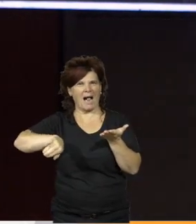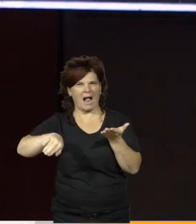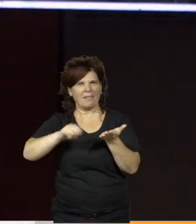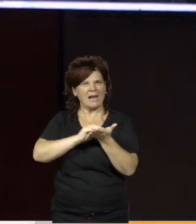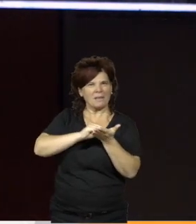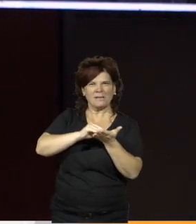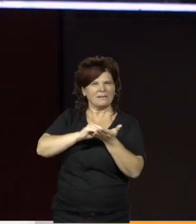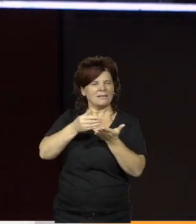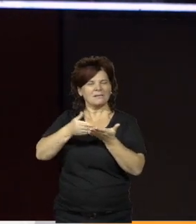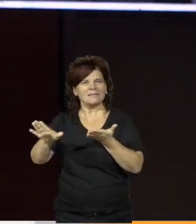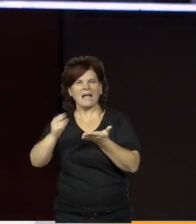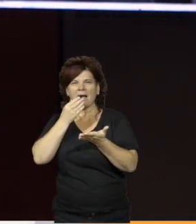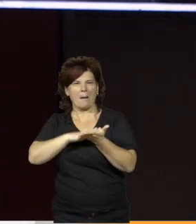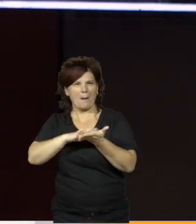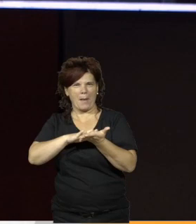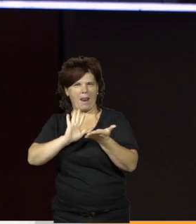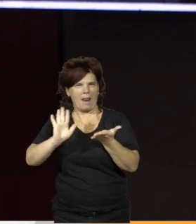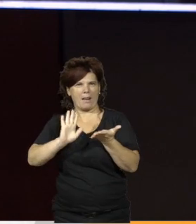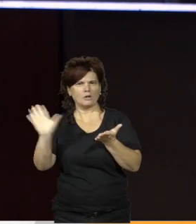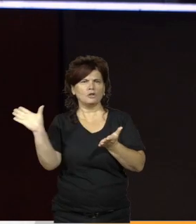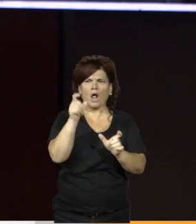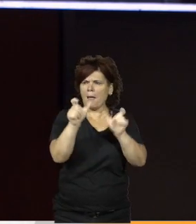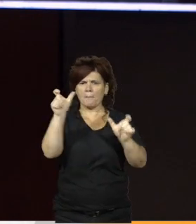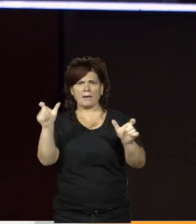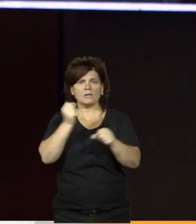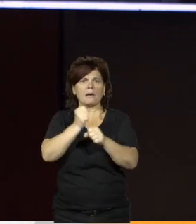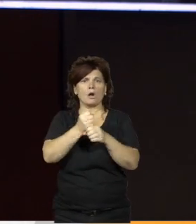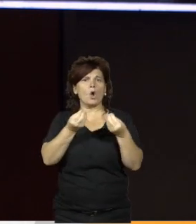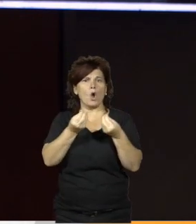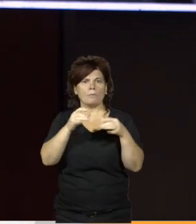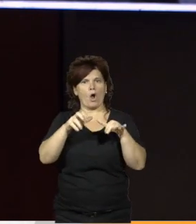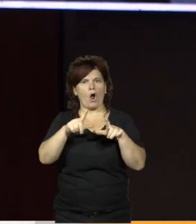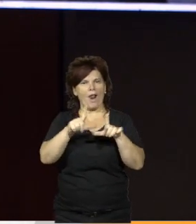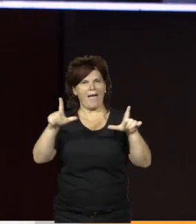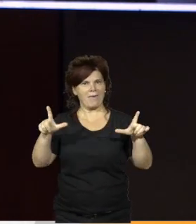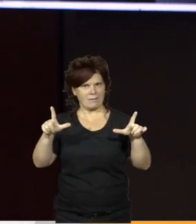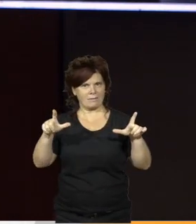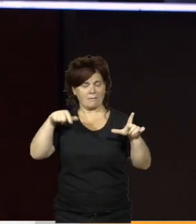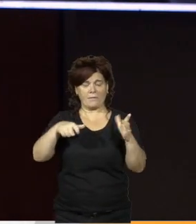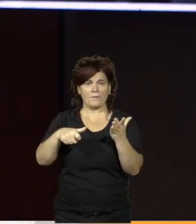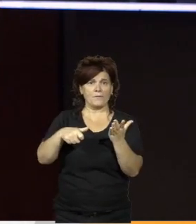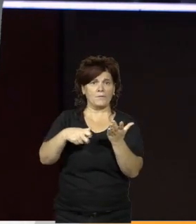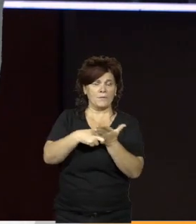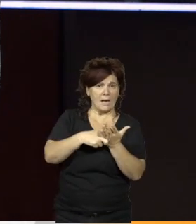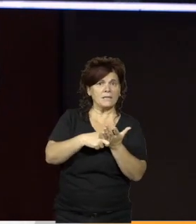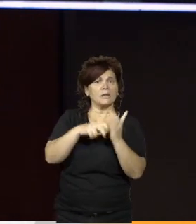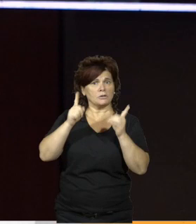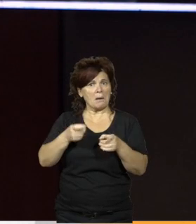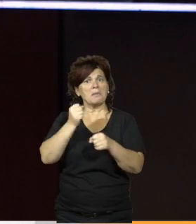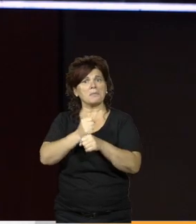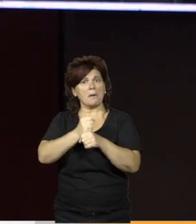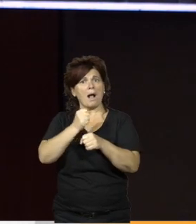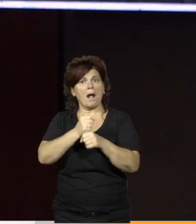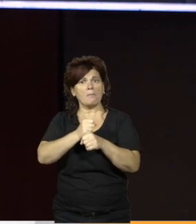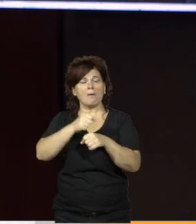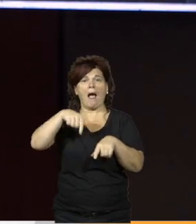No tenemos sucursales, toda la gente trabaja online. Y a esto le agregamos el control de fiscalización. Hoy estamos trabajando con el